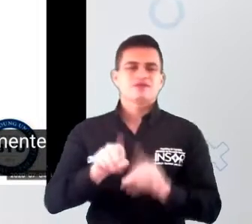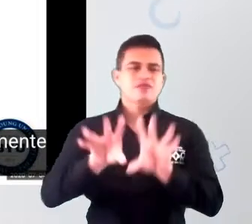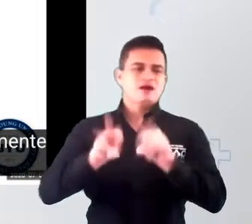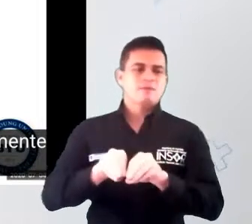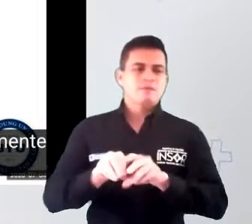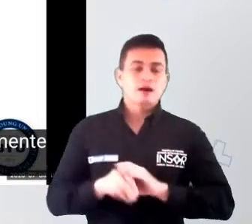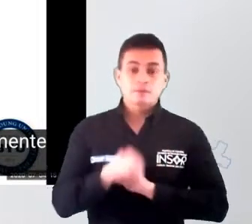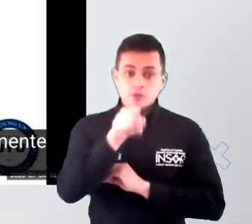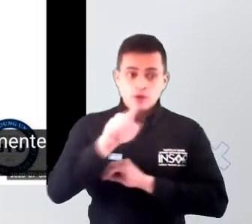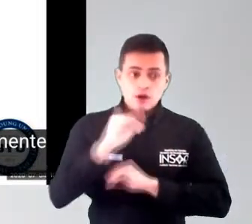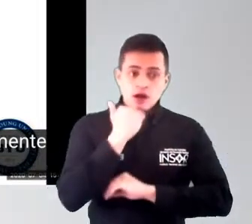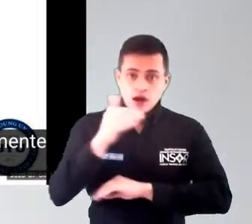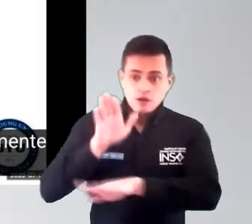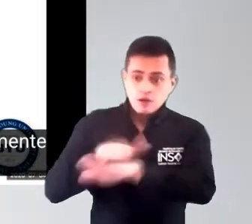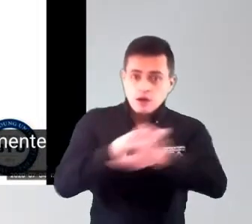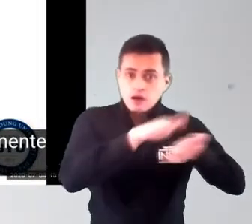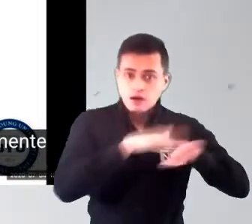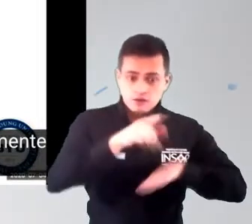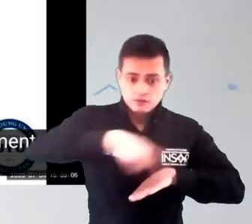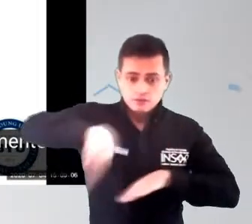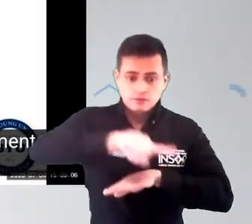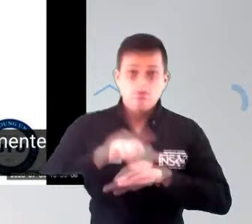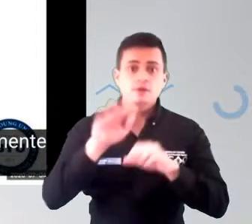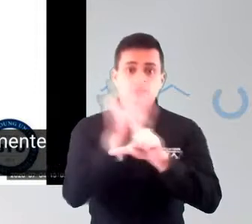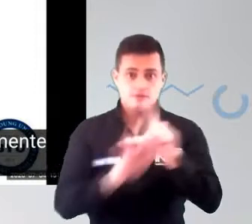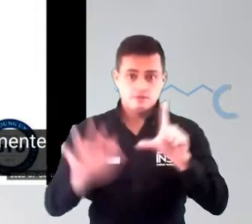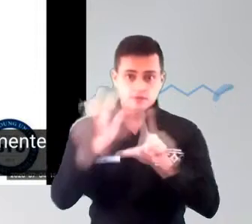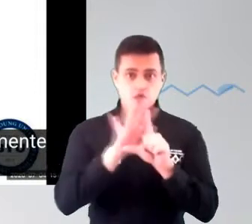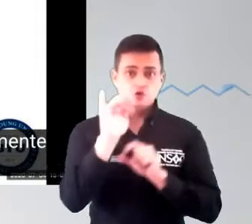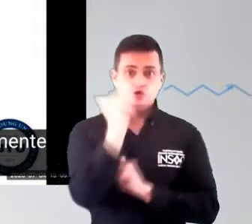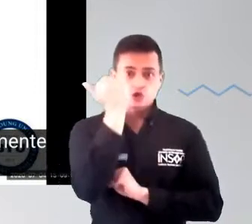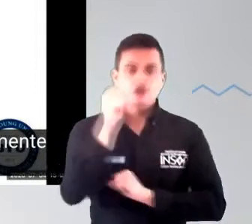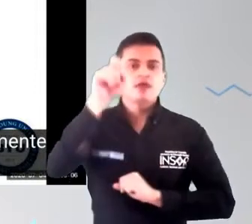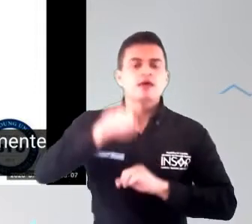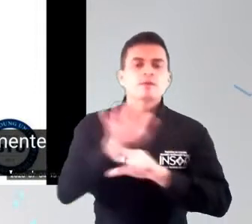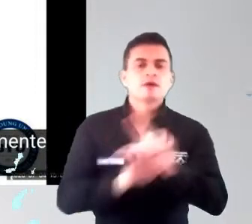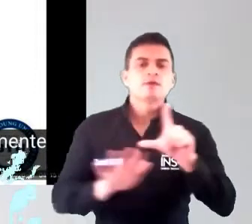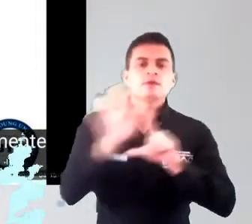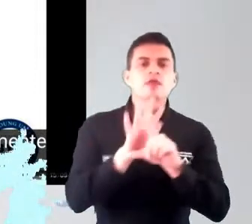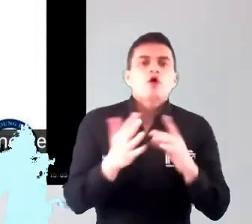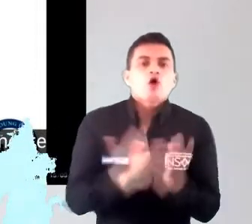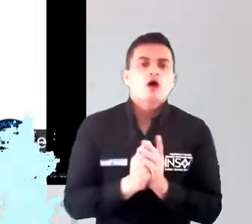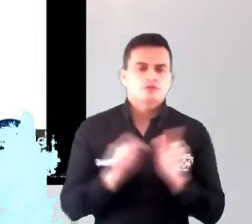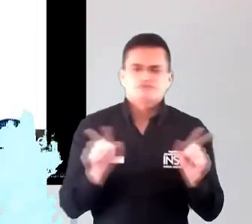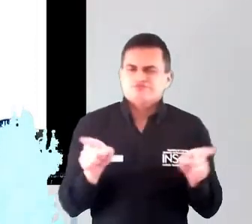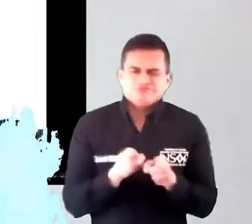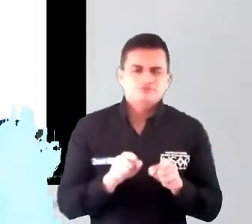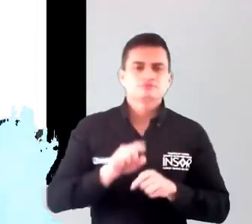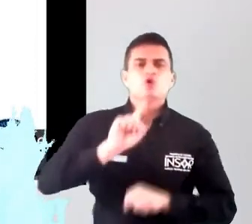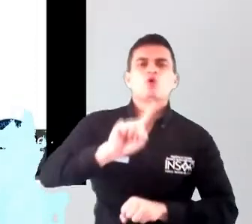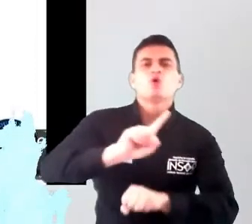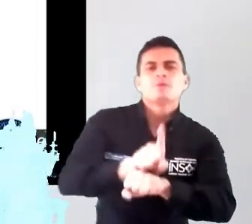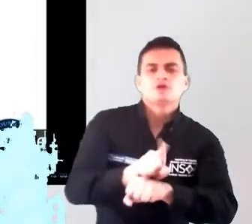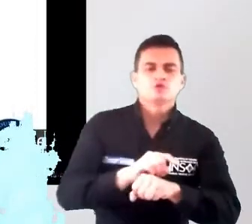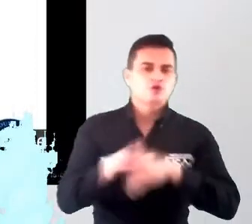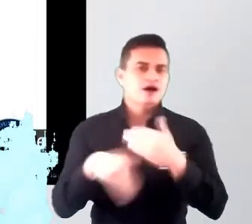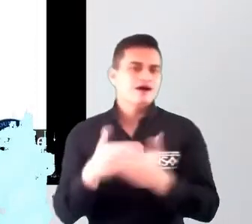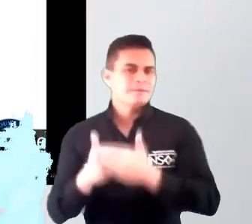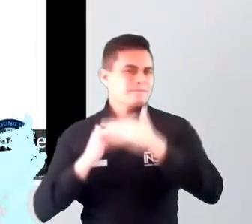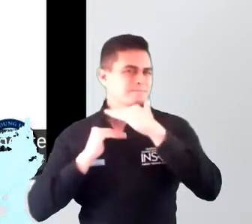cursos, usted debe usar videos cortos, preferiblemente videos de 1 a 6 minutos